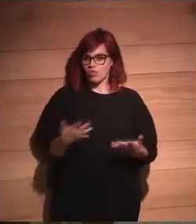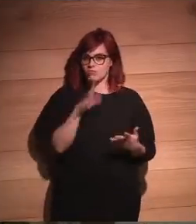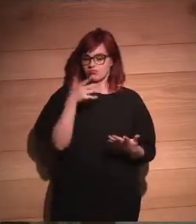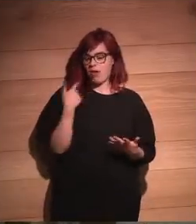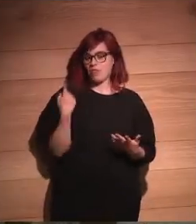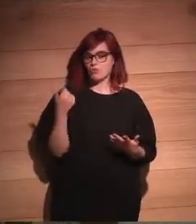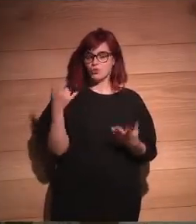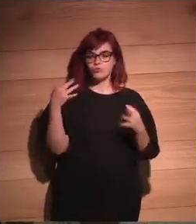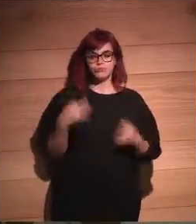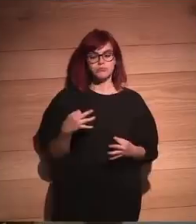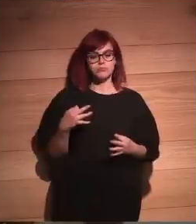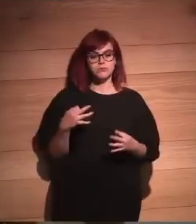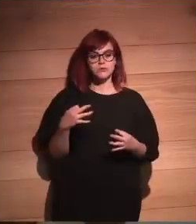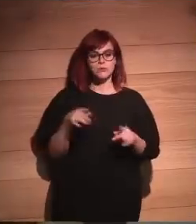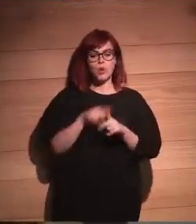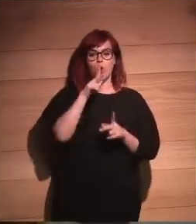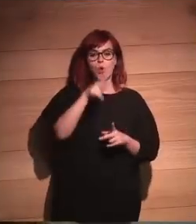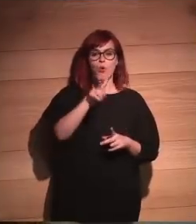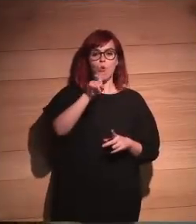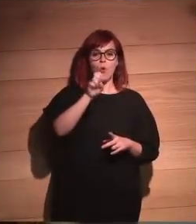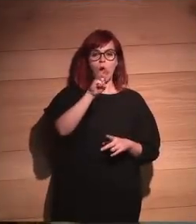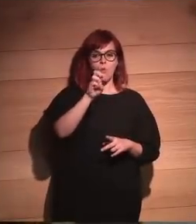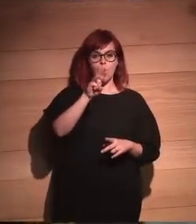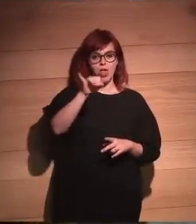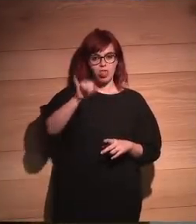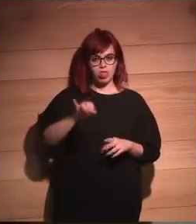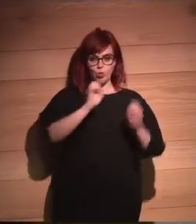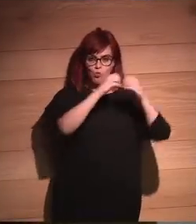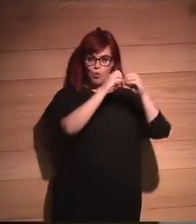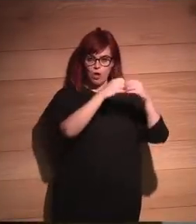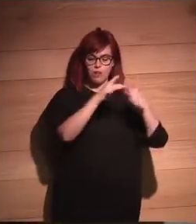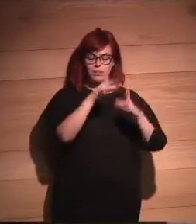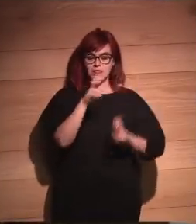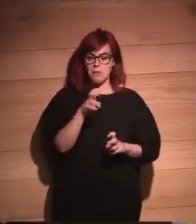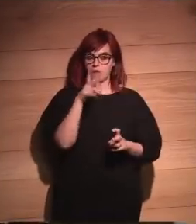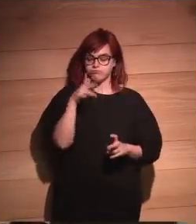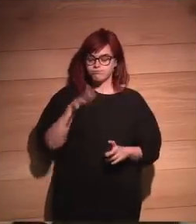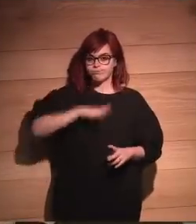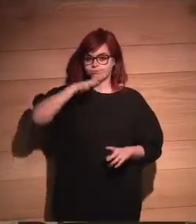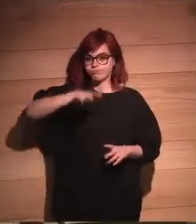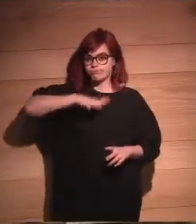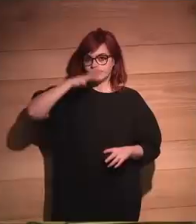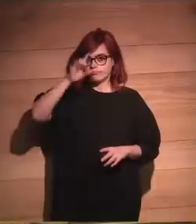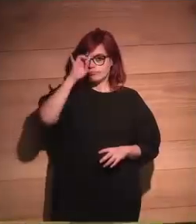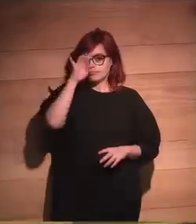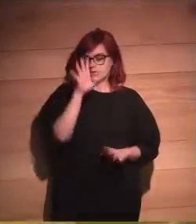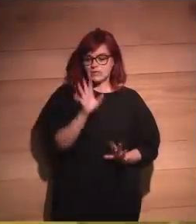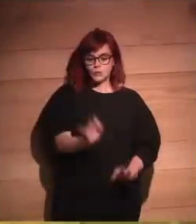recientes acontecimientos con Huawei y Google, ¿no? La verdad es que resulta muy, muy, muy sorprendente